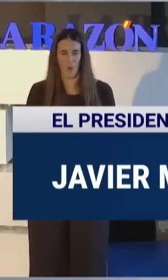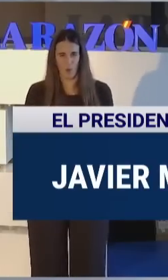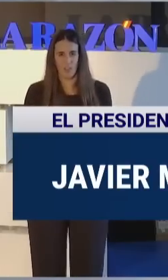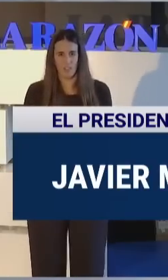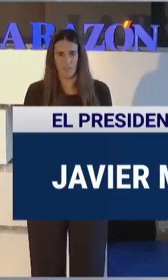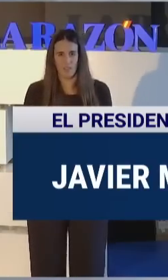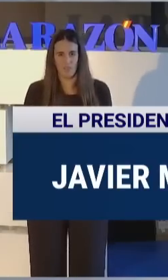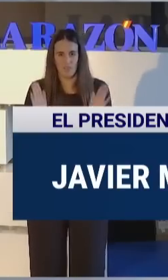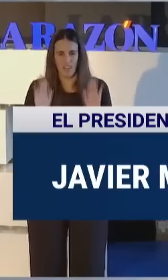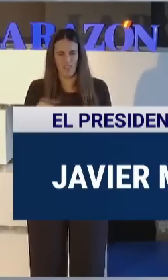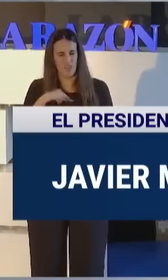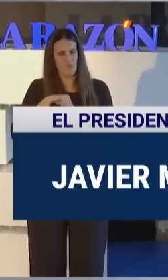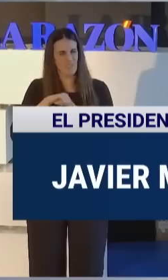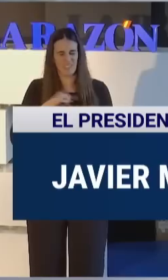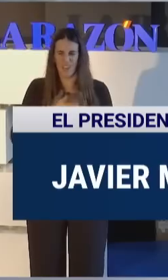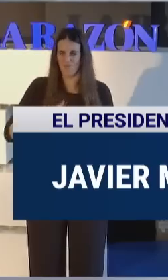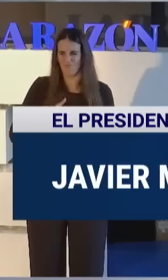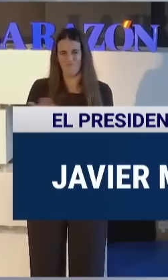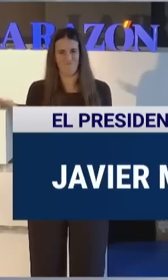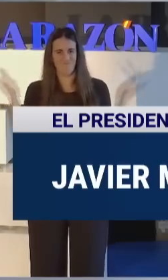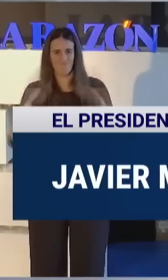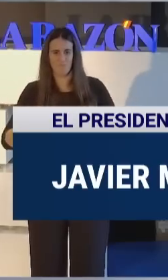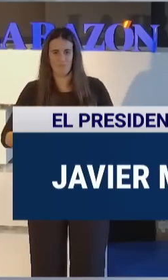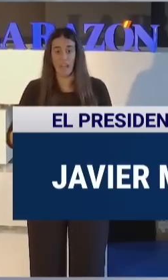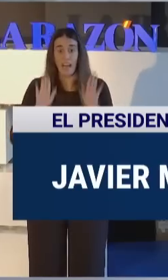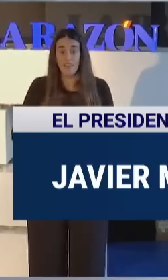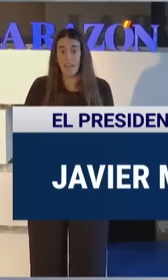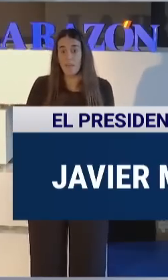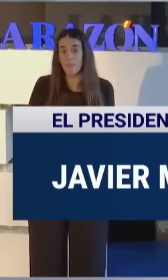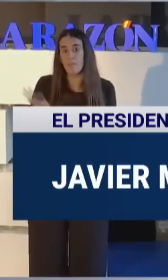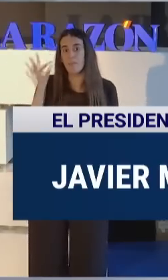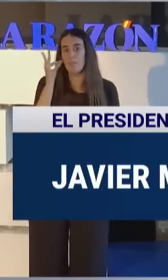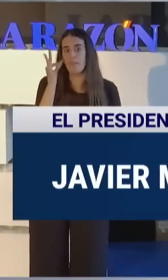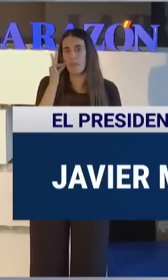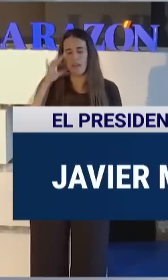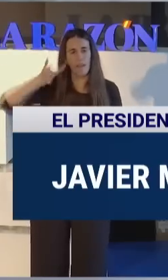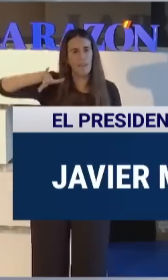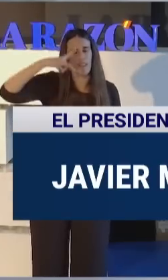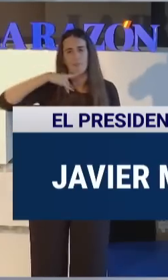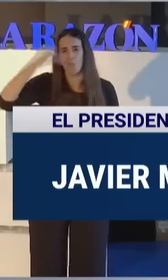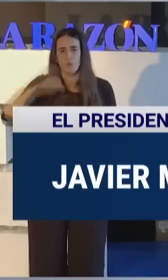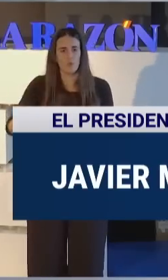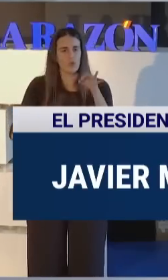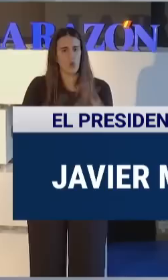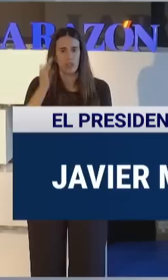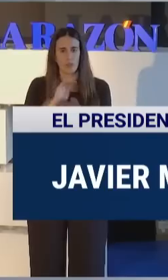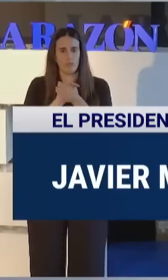me ponía también bastante incómodo y al jefe, a mi hermana, digamos, genialmente se ocurrió, ¿por qué no lo sorteamos?